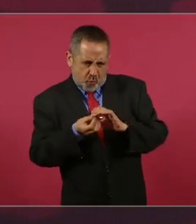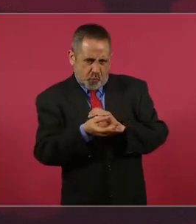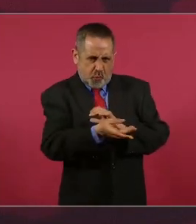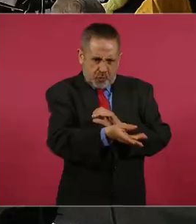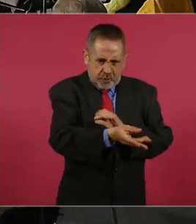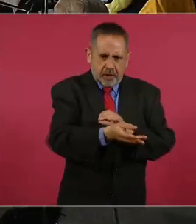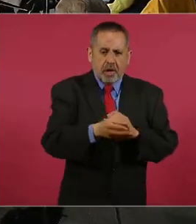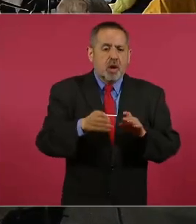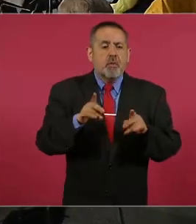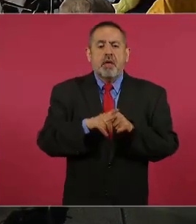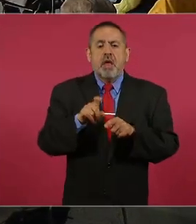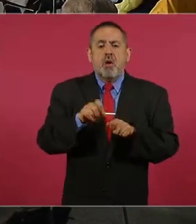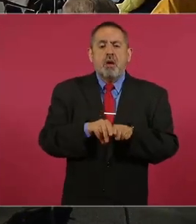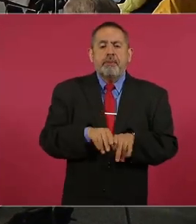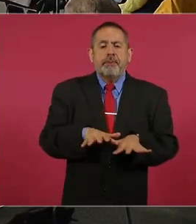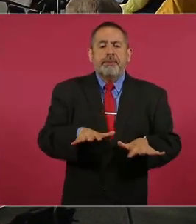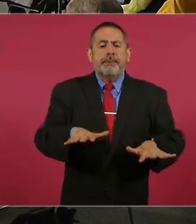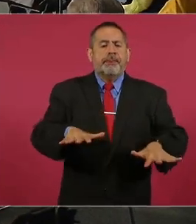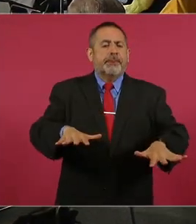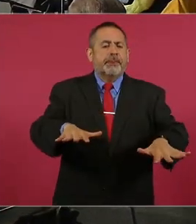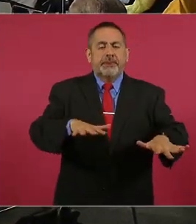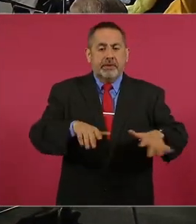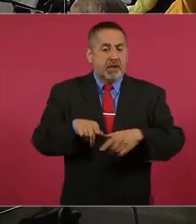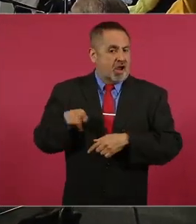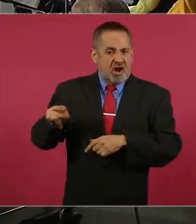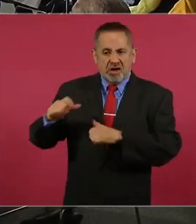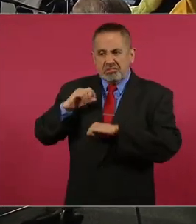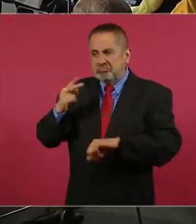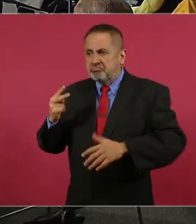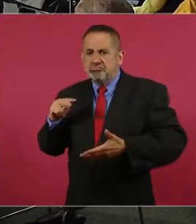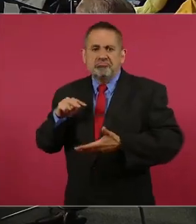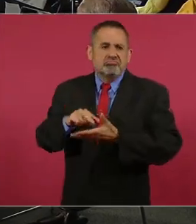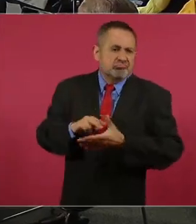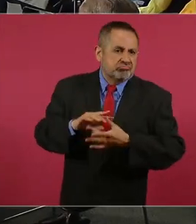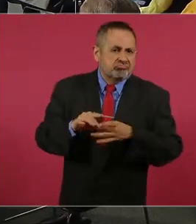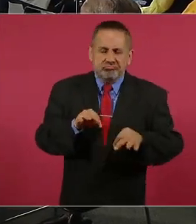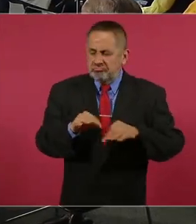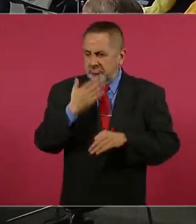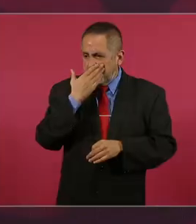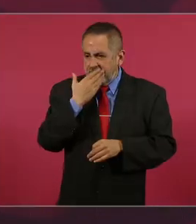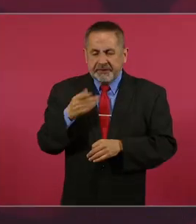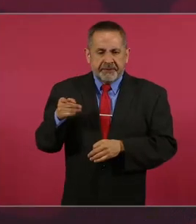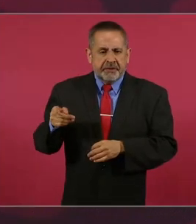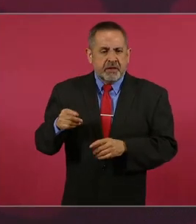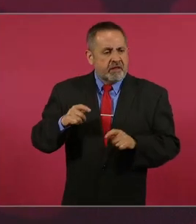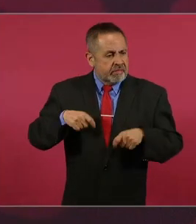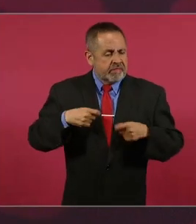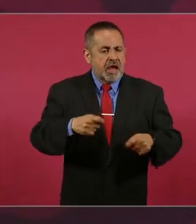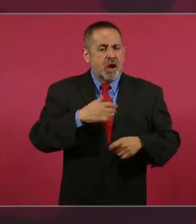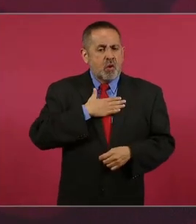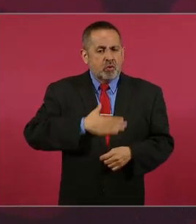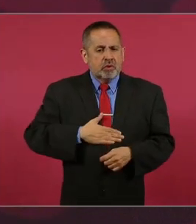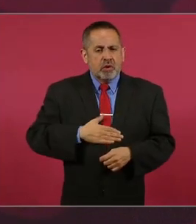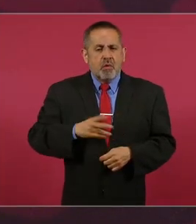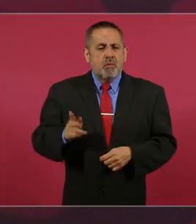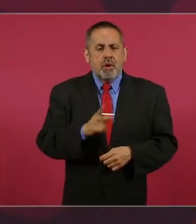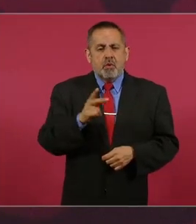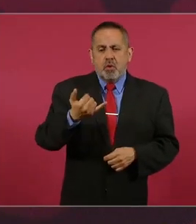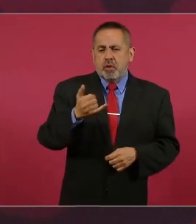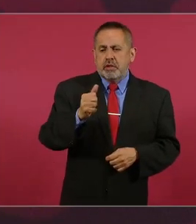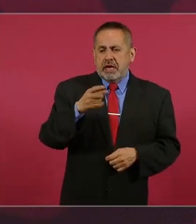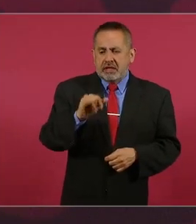los sistemas de riego. Y allá está, porque se está haciendo justicia a los pueblos yaquis.